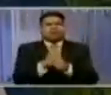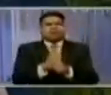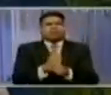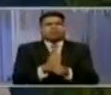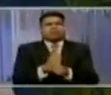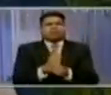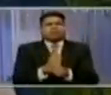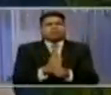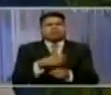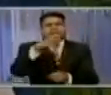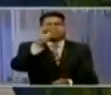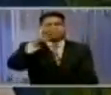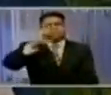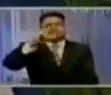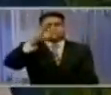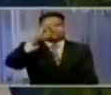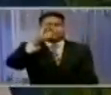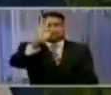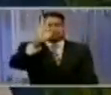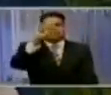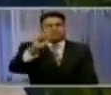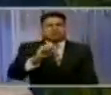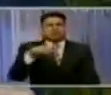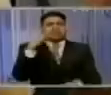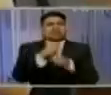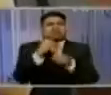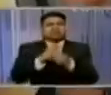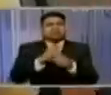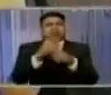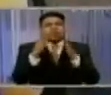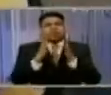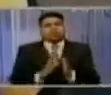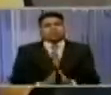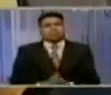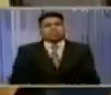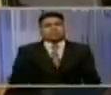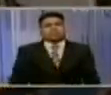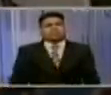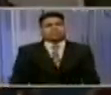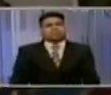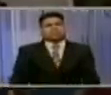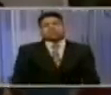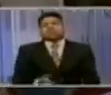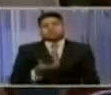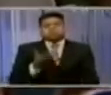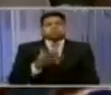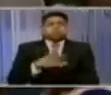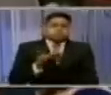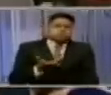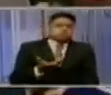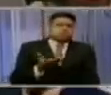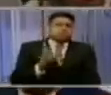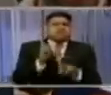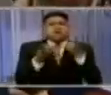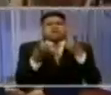las trabajadoras. Quizás nos falte un poco más de cohesión